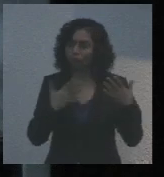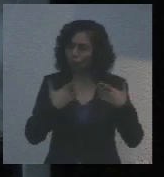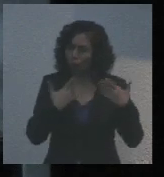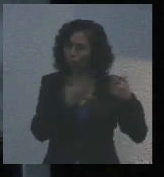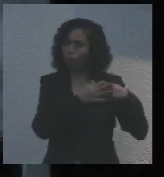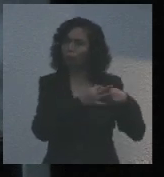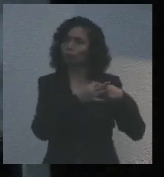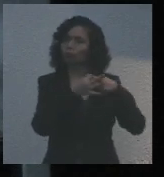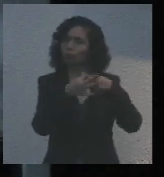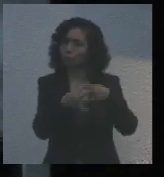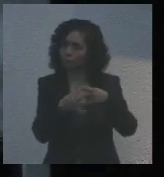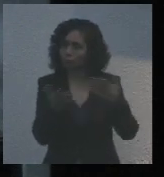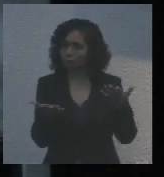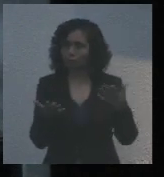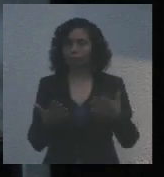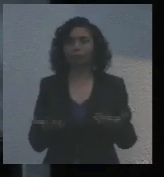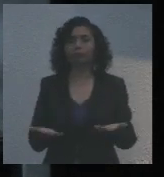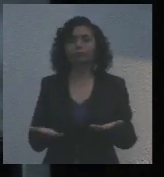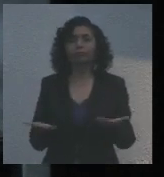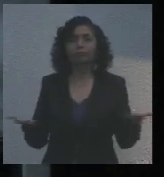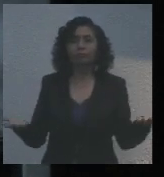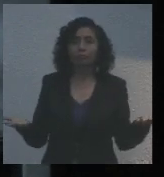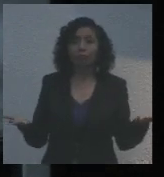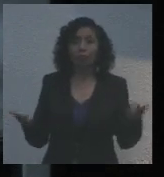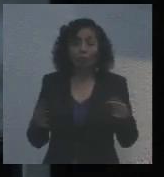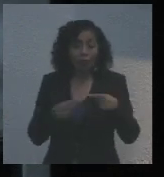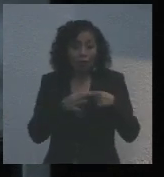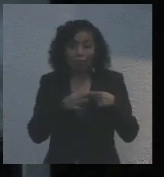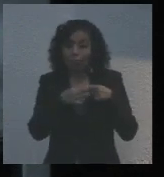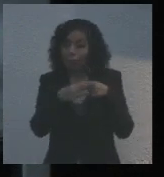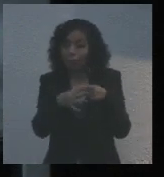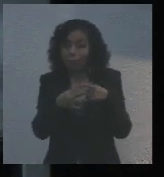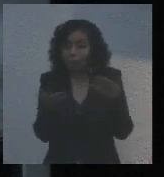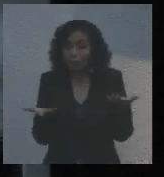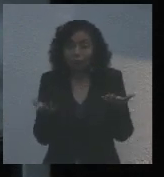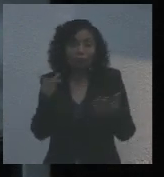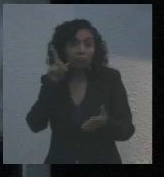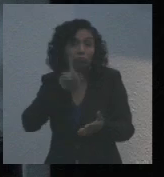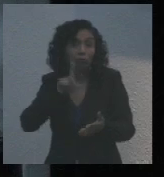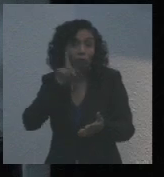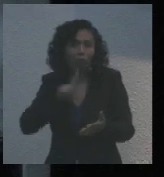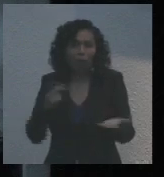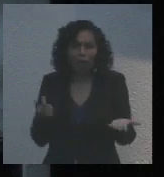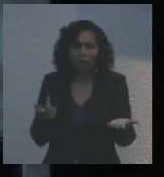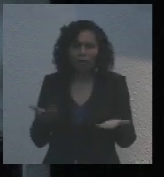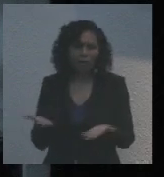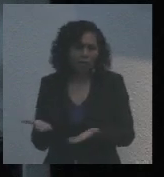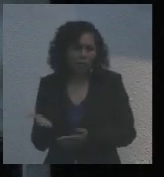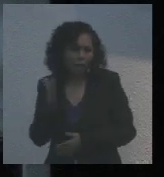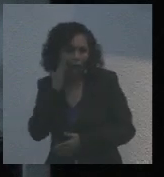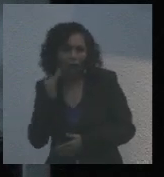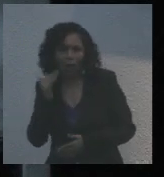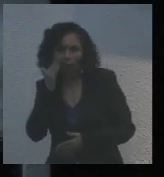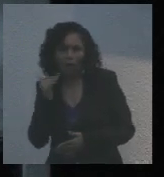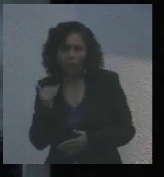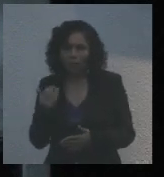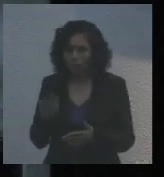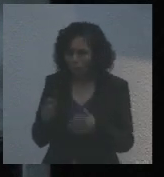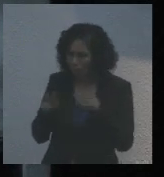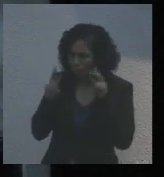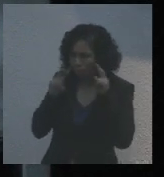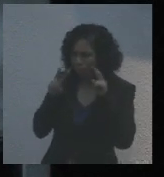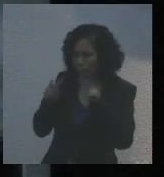personal e institucional en representación de una mujer que es sensible a las desigualdades de